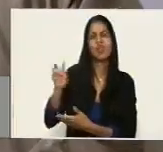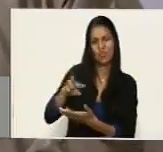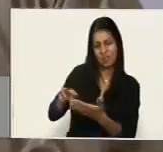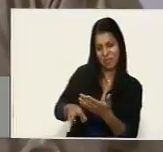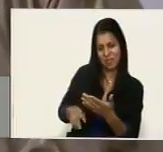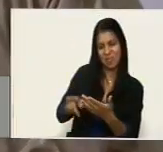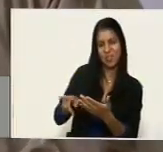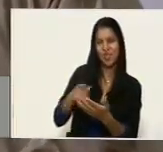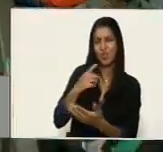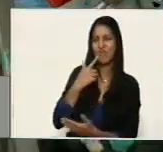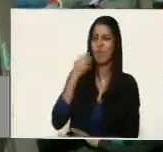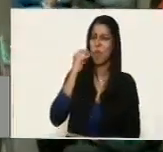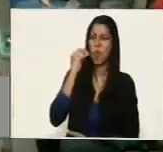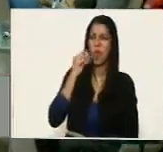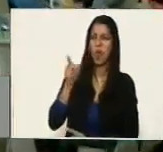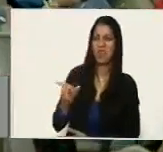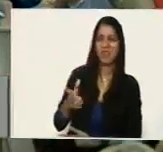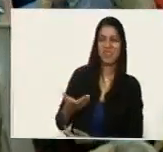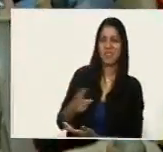llamó pendejo.